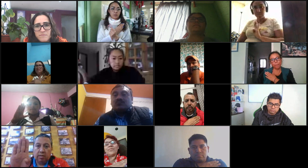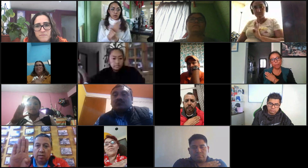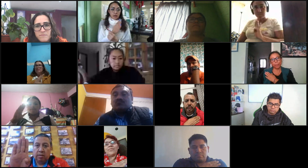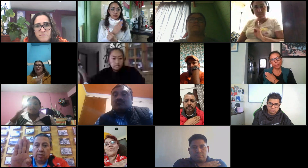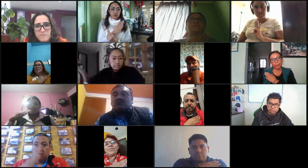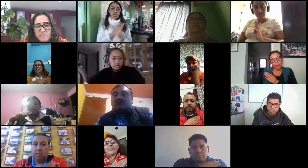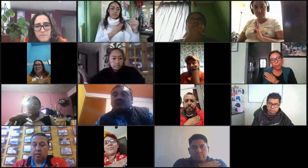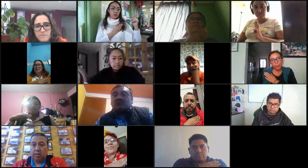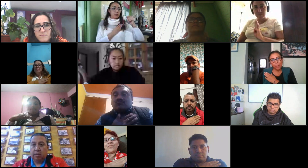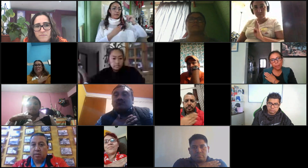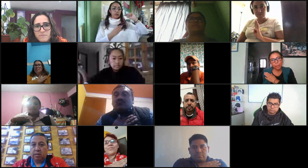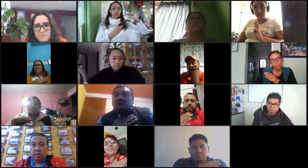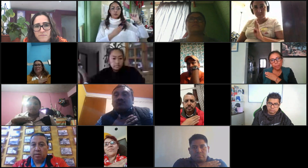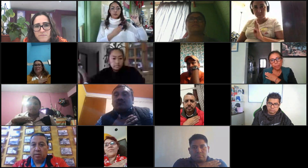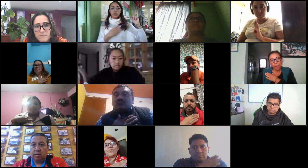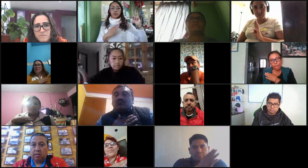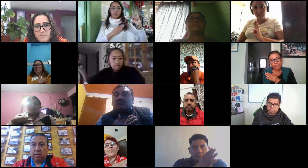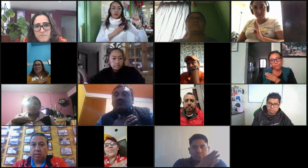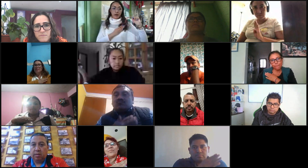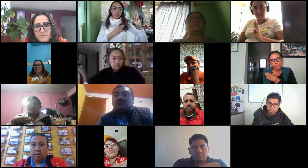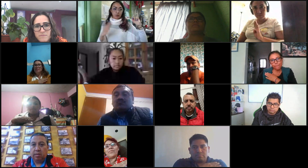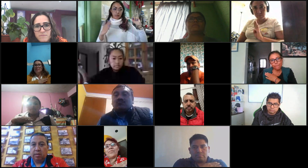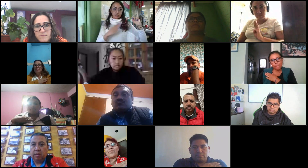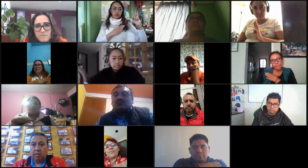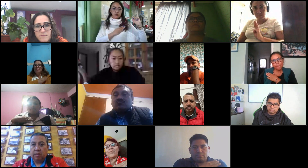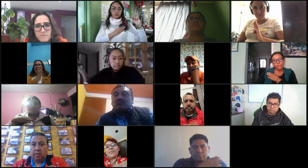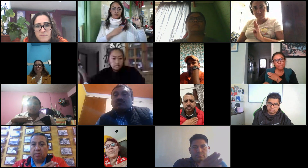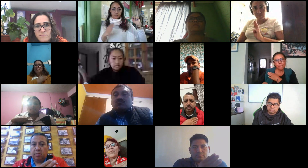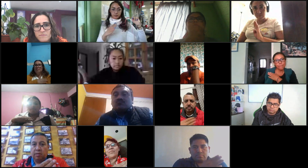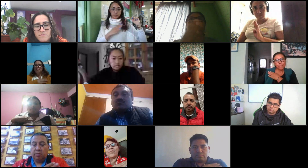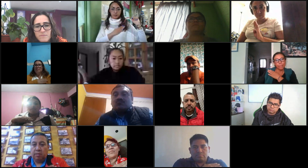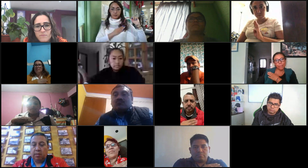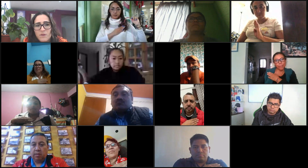Ajá. Bueno, hace un pequeño movimiento hacia afuera. Bueno.